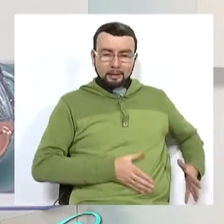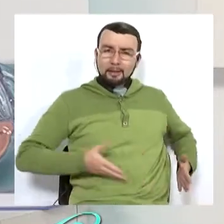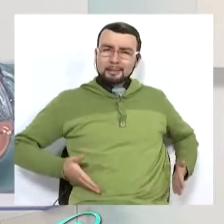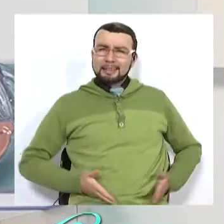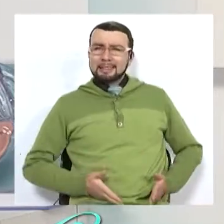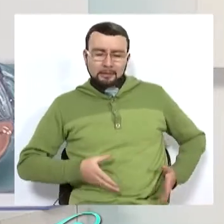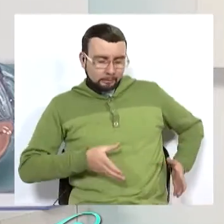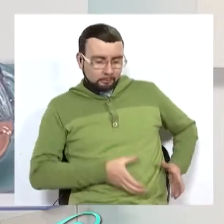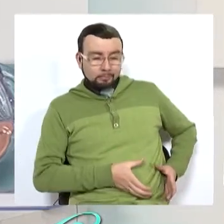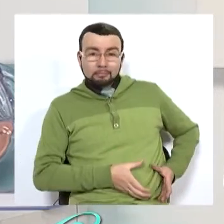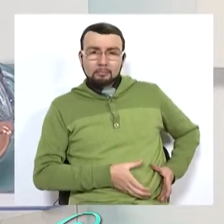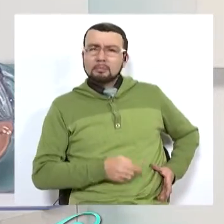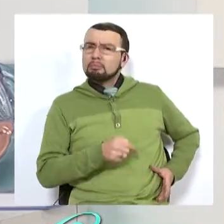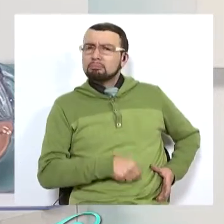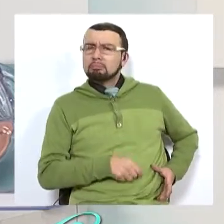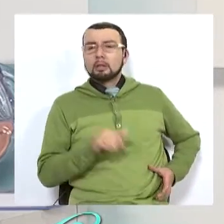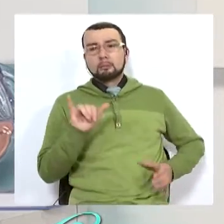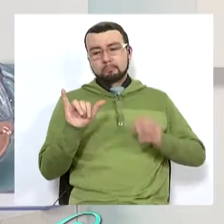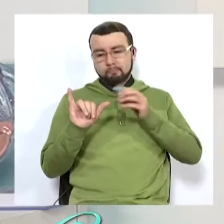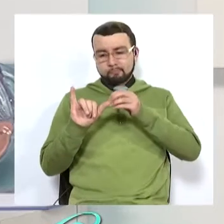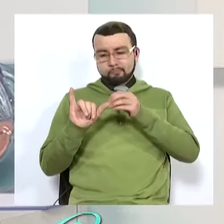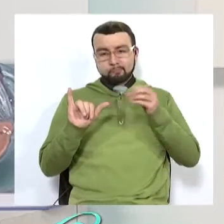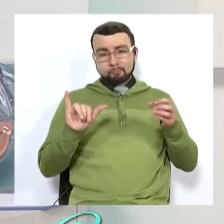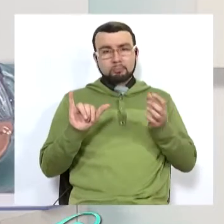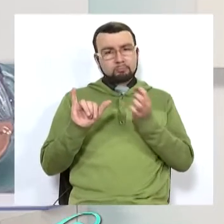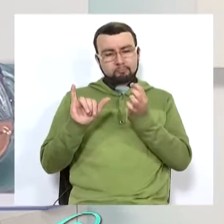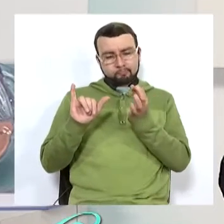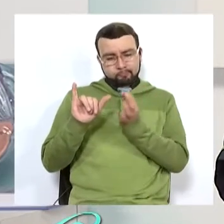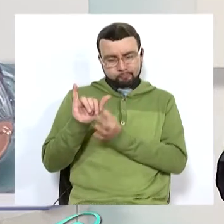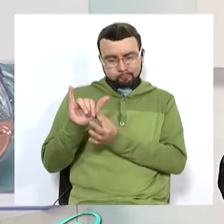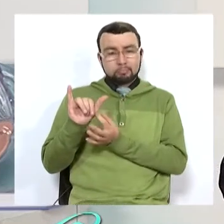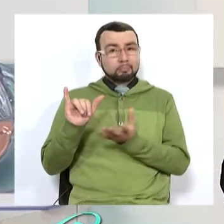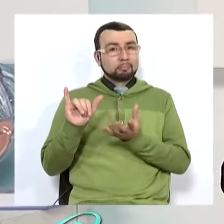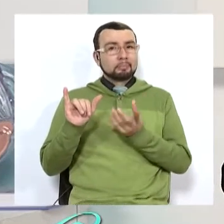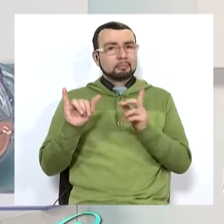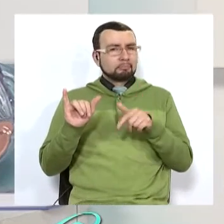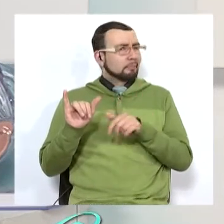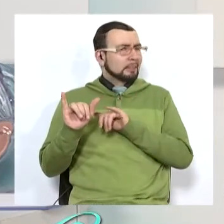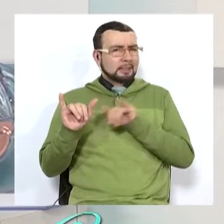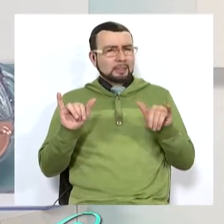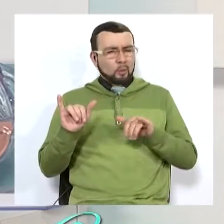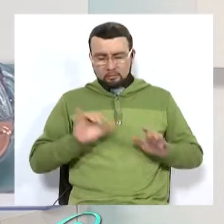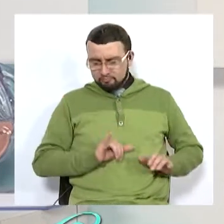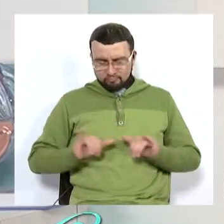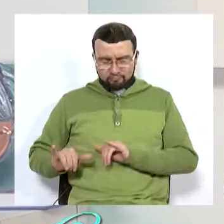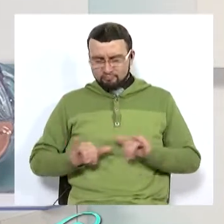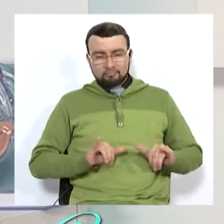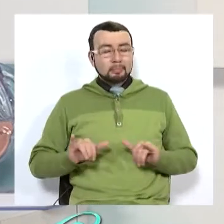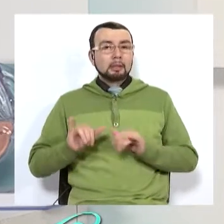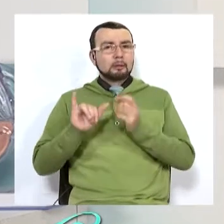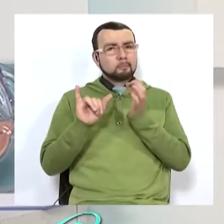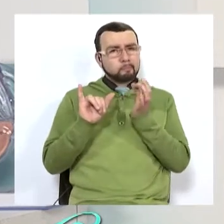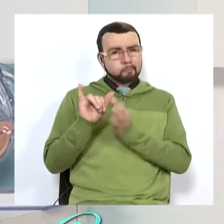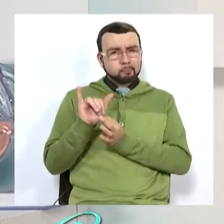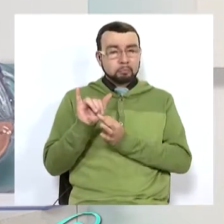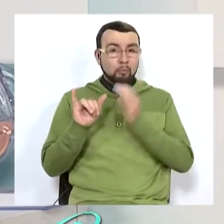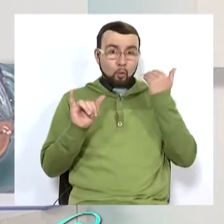entonces encontramos ovario, trompa, lo mismo del lado izquierdo del lado derecho, y encontramos